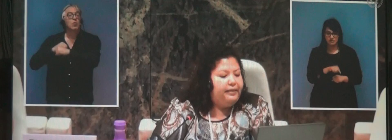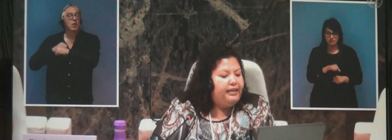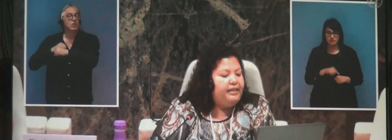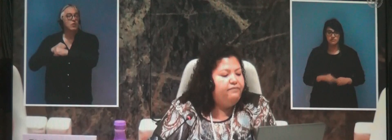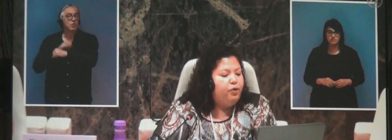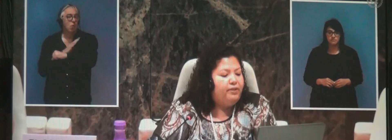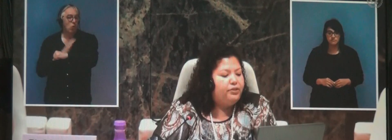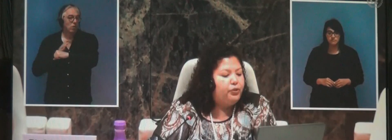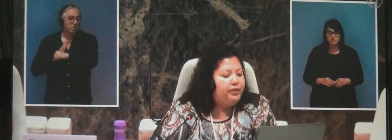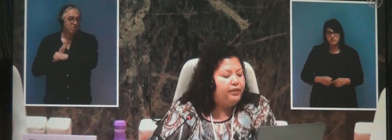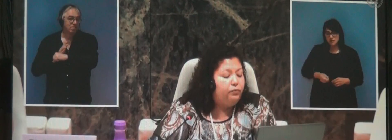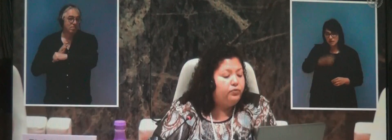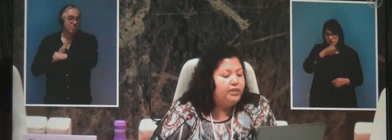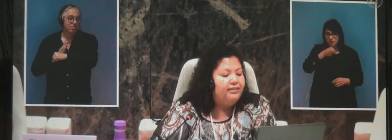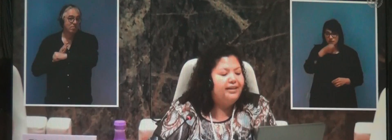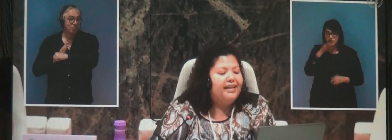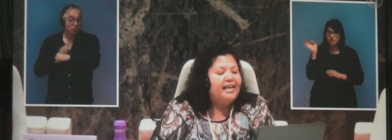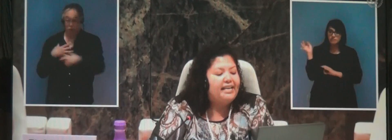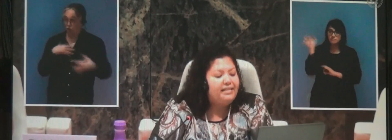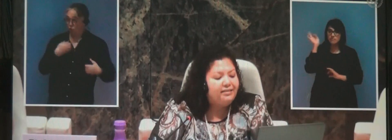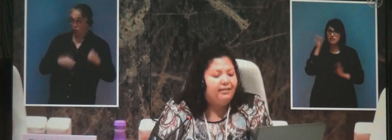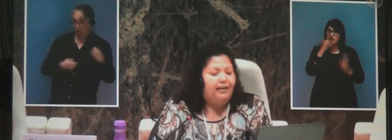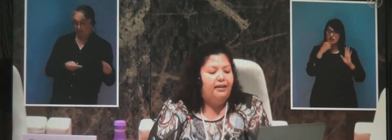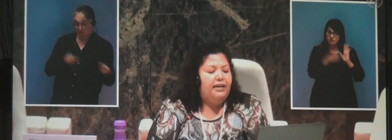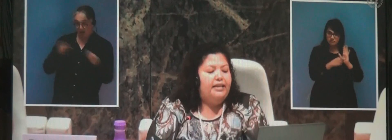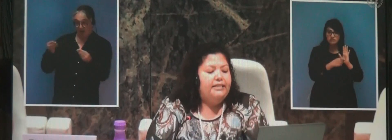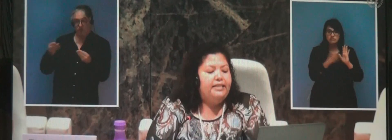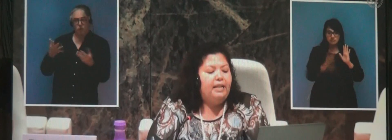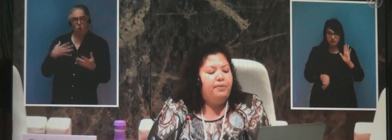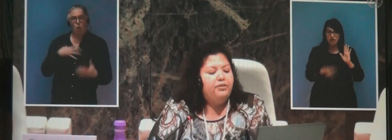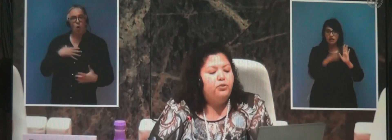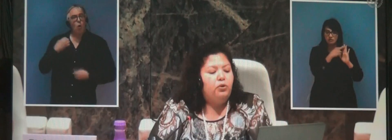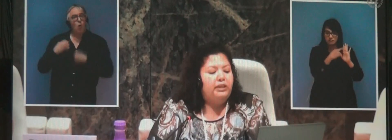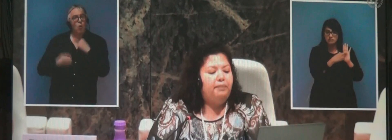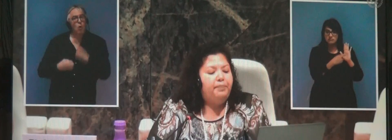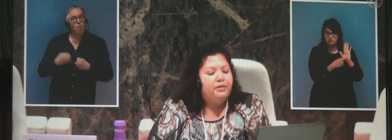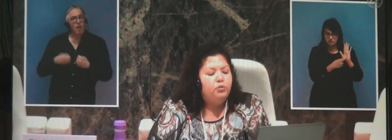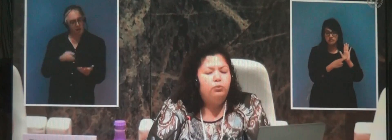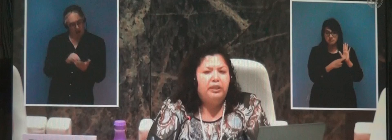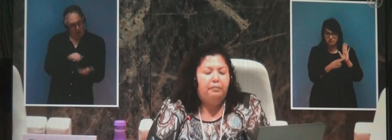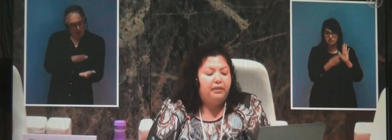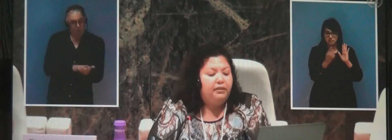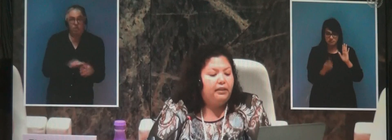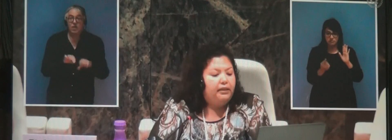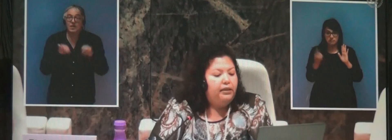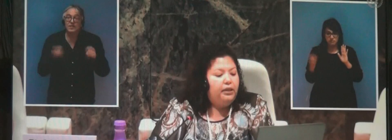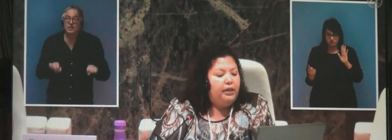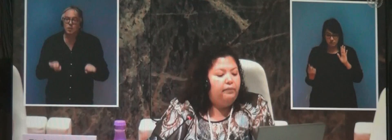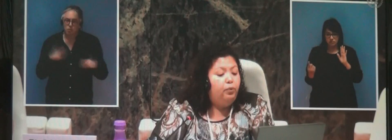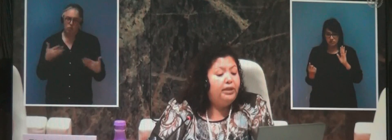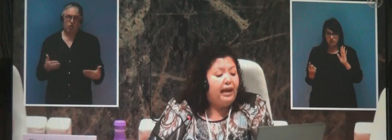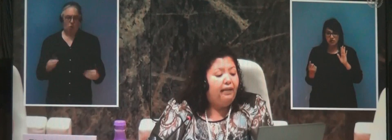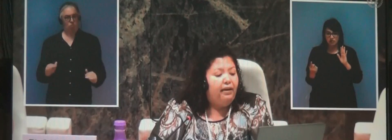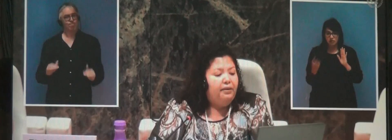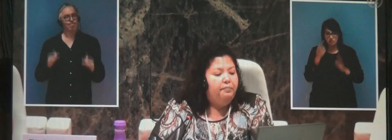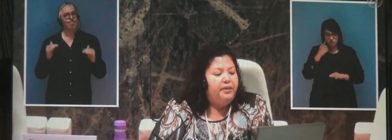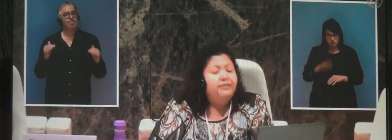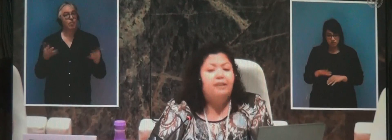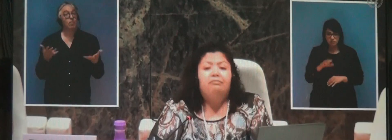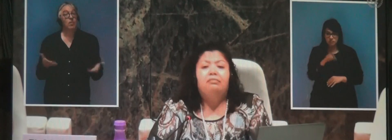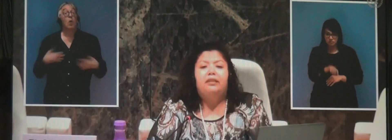de información de denuncias registra si la persona presuntamente